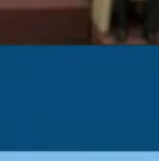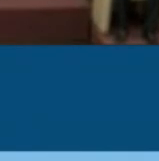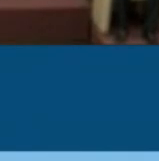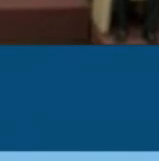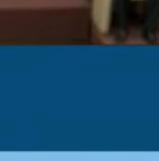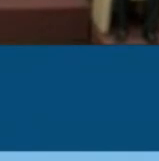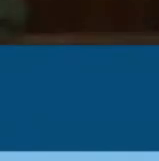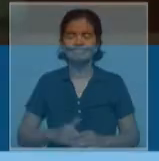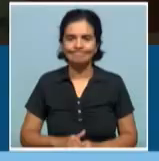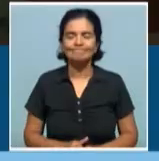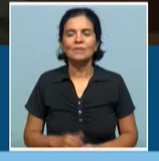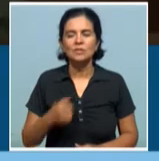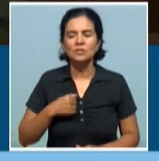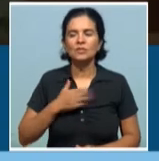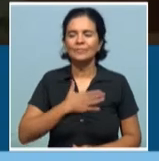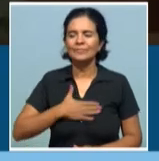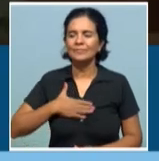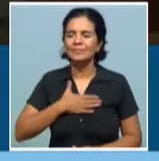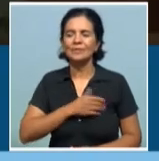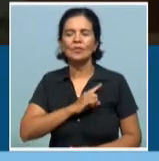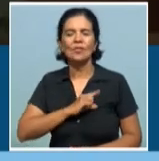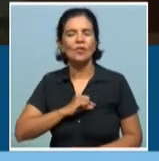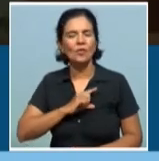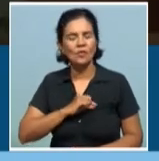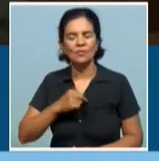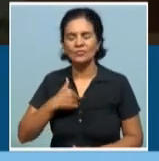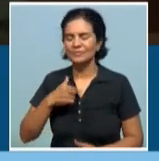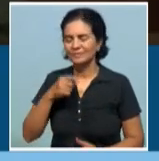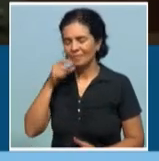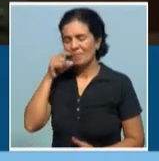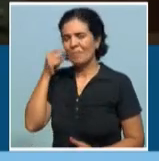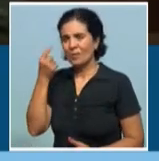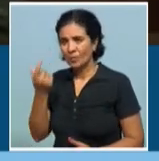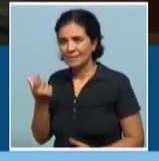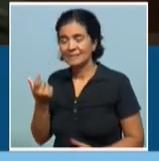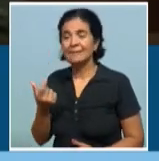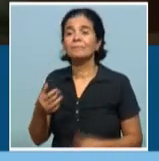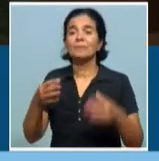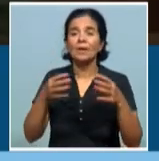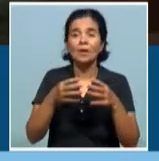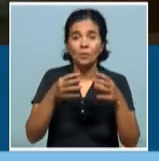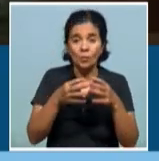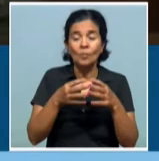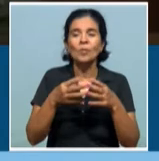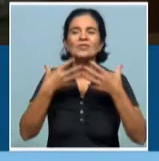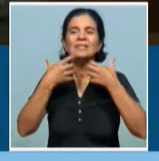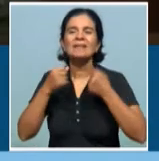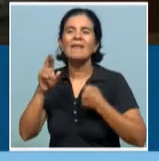Lamentablemente, y lo digo con mucho dolor y vergüenza, la Secretaría de Estado de la Mujer, ni una menos desde su creación, dio asistencia